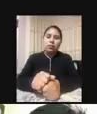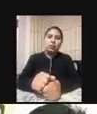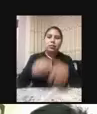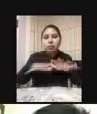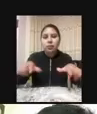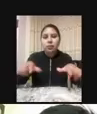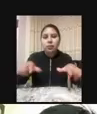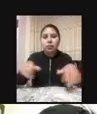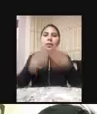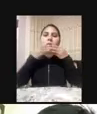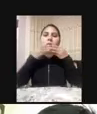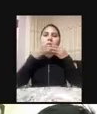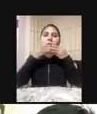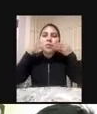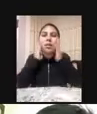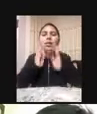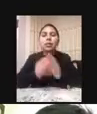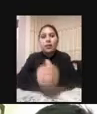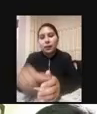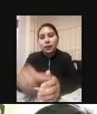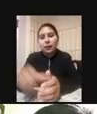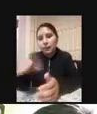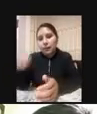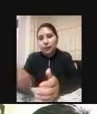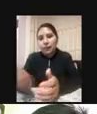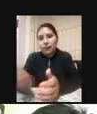carita. Siguiente, por favor.